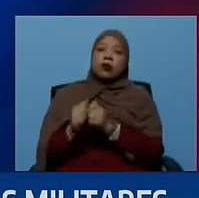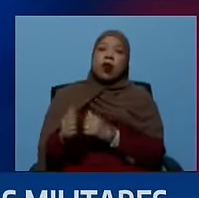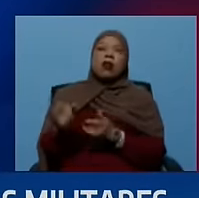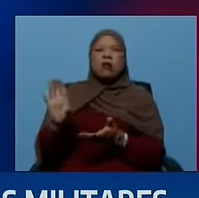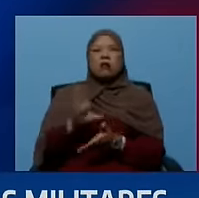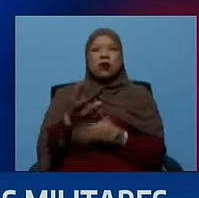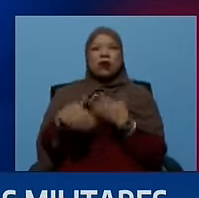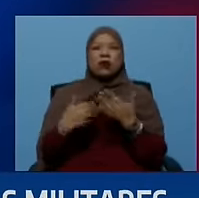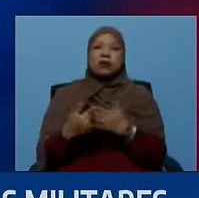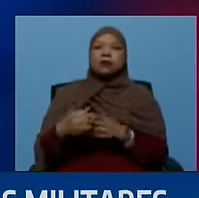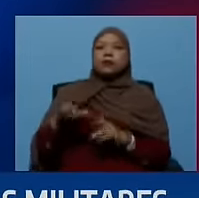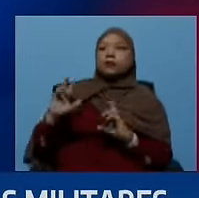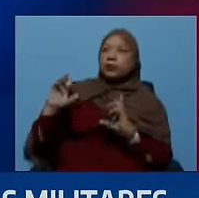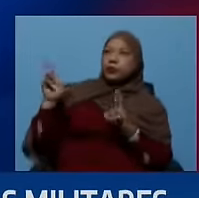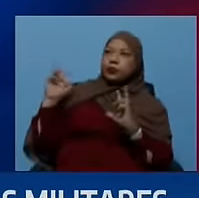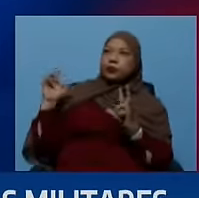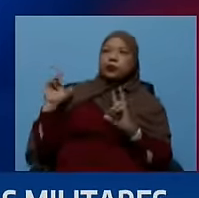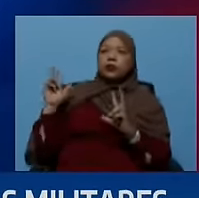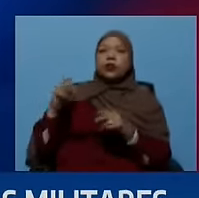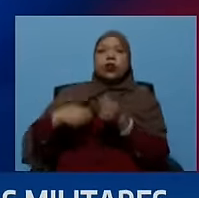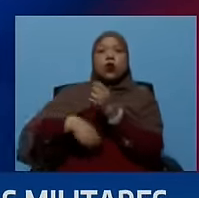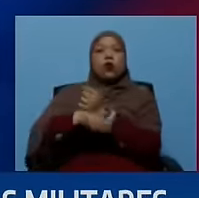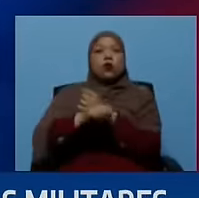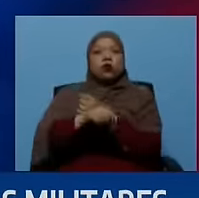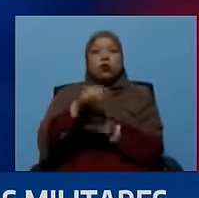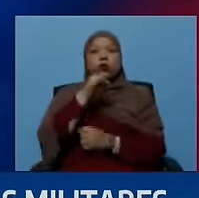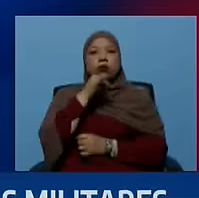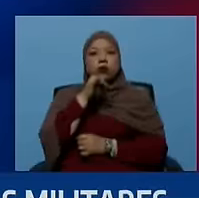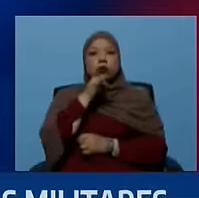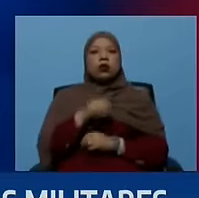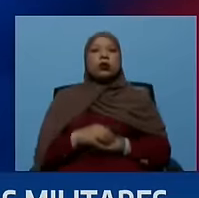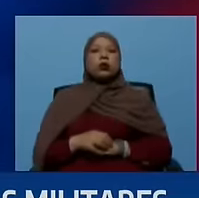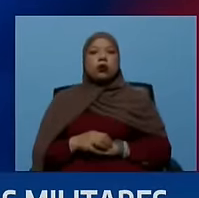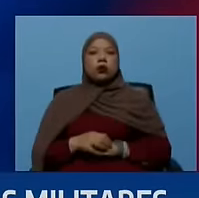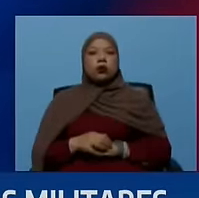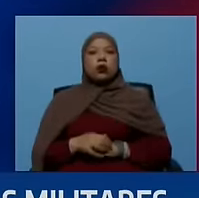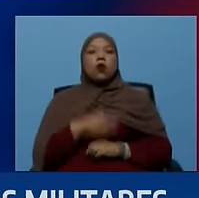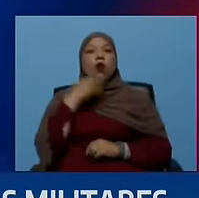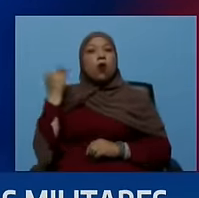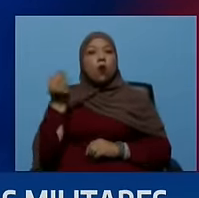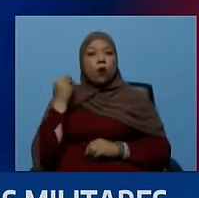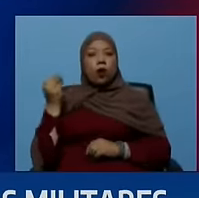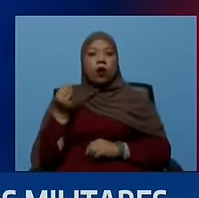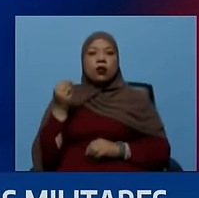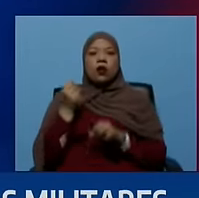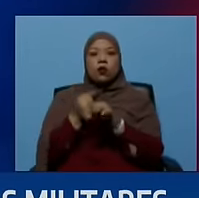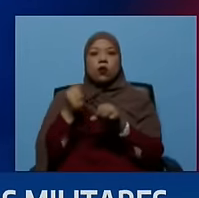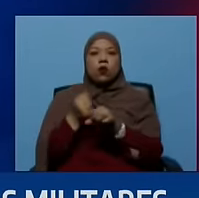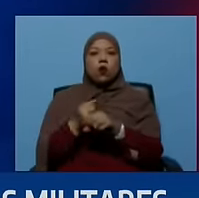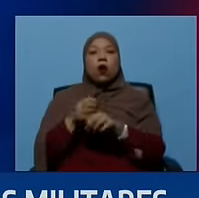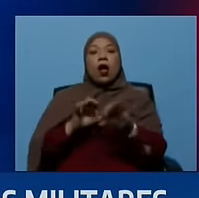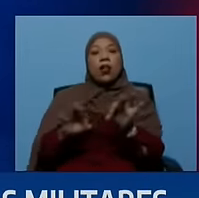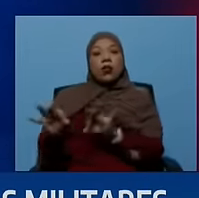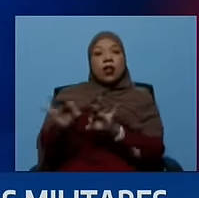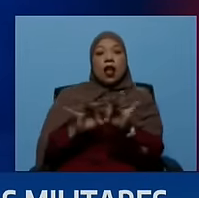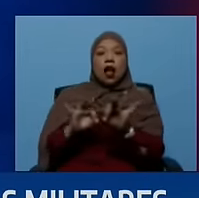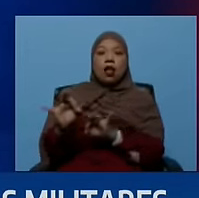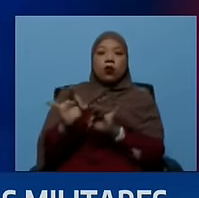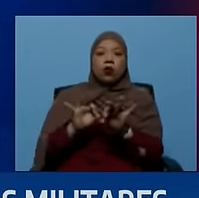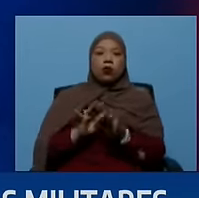basquet al voleibol al béisbol al futbolito así como éramos muchachos dedicados al teatro porque